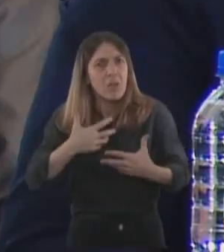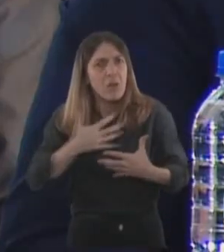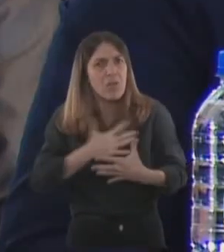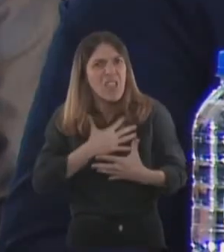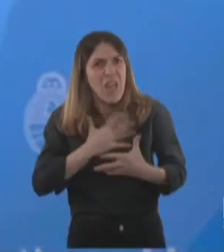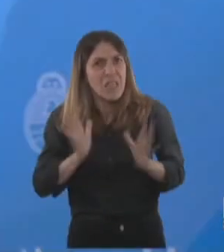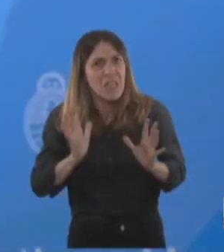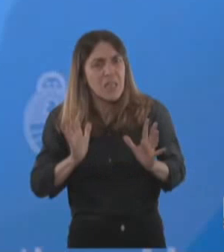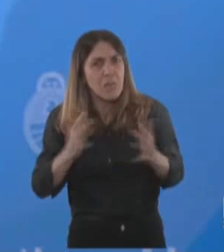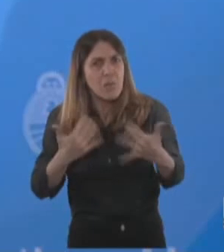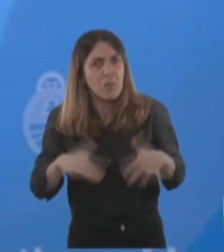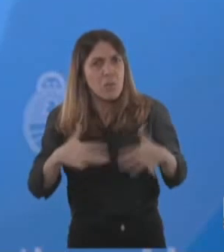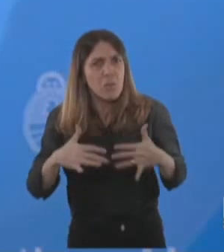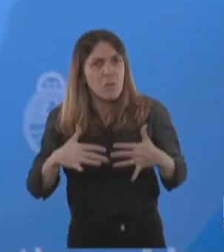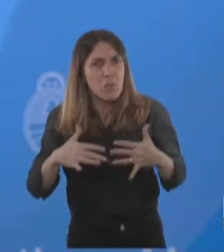porque la